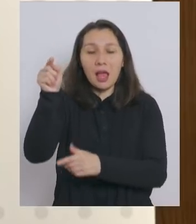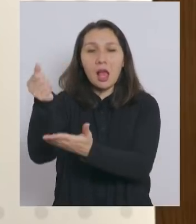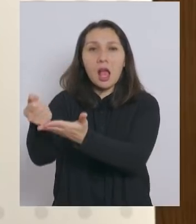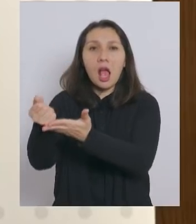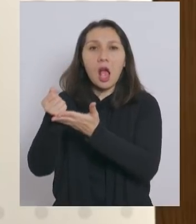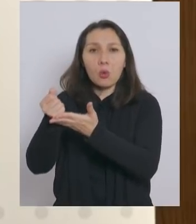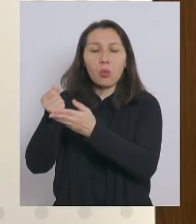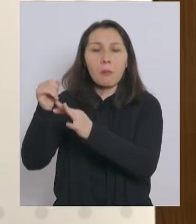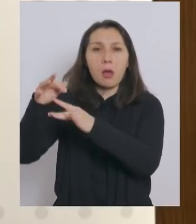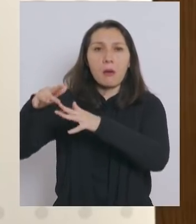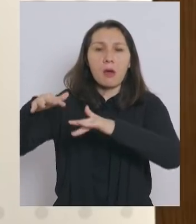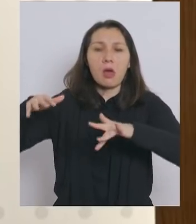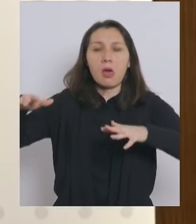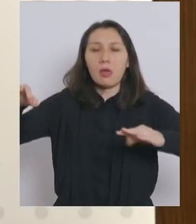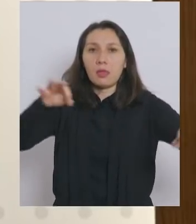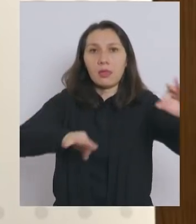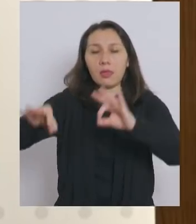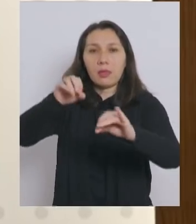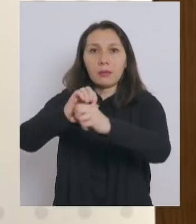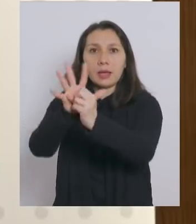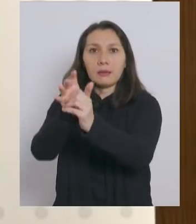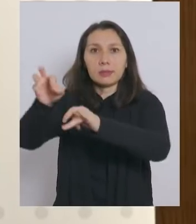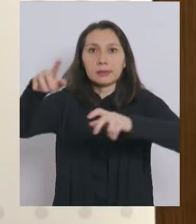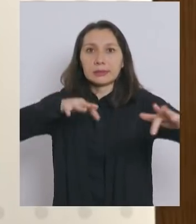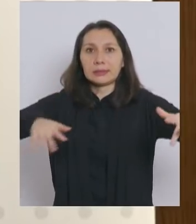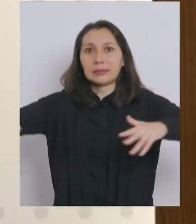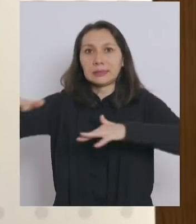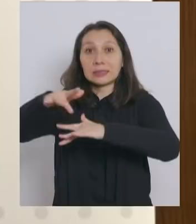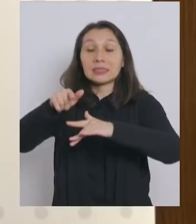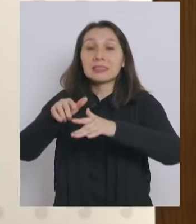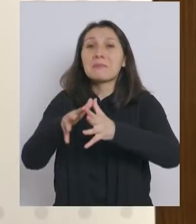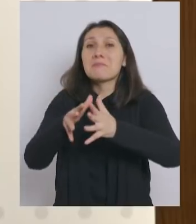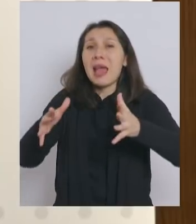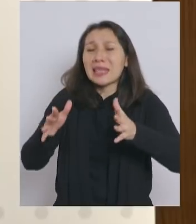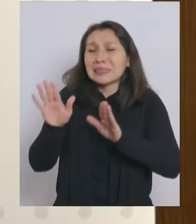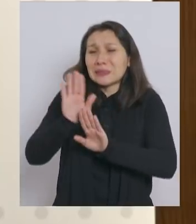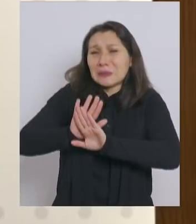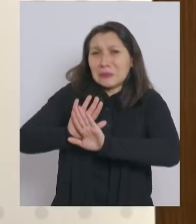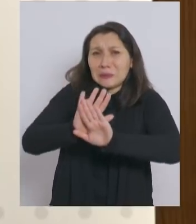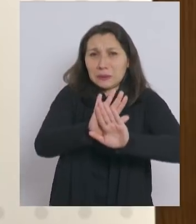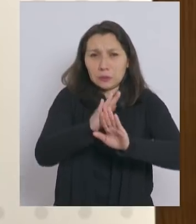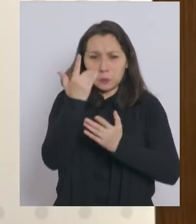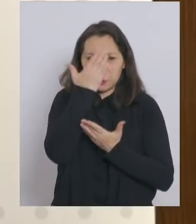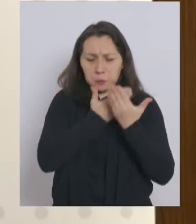generan mayor circulación viral. Por lo tanto, es cuando más hay que cuidarse